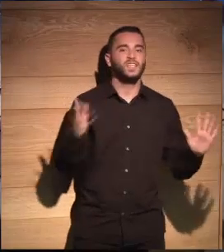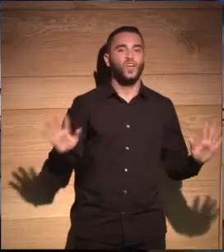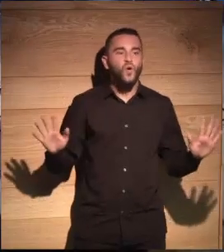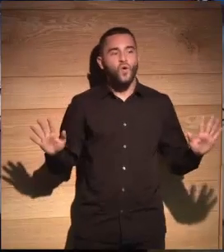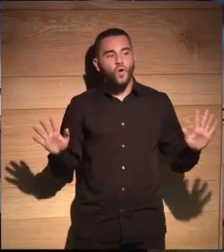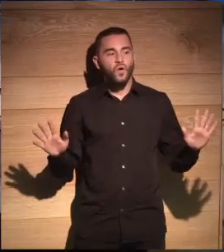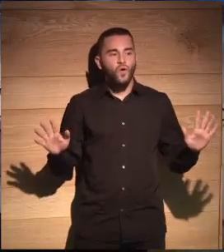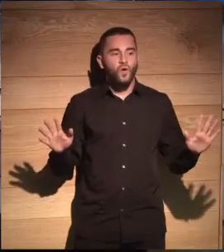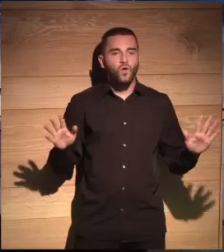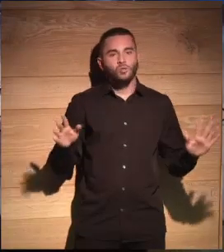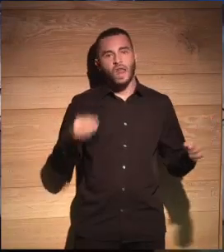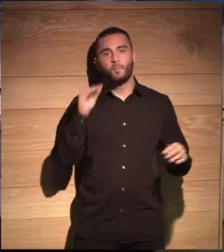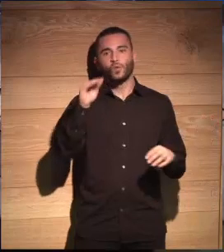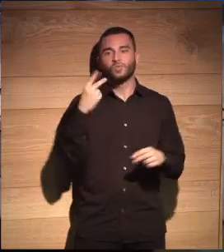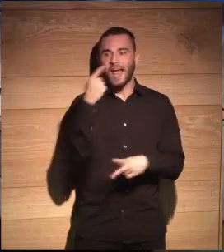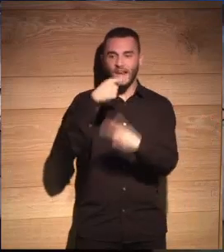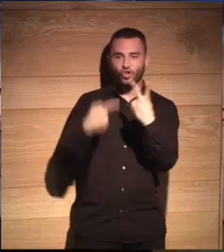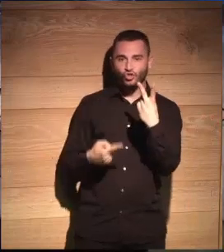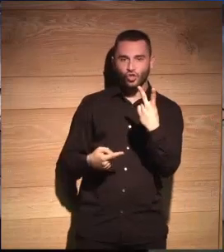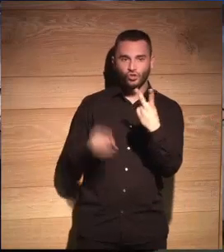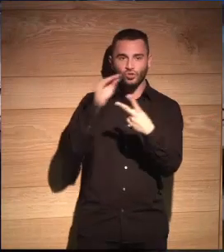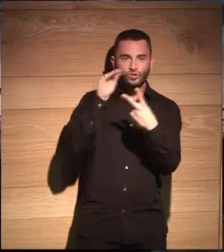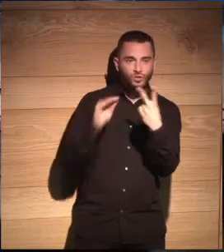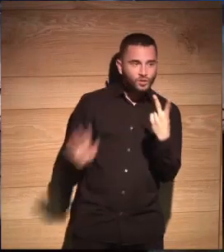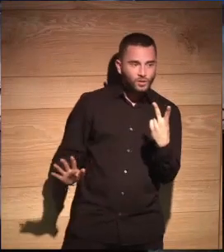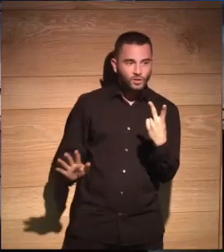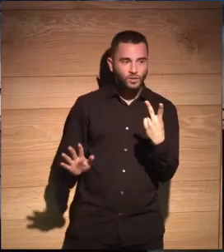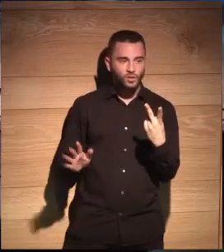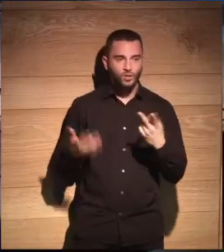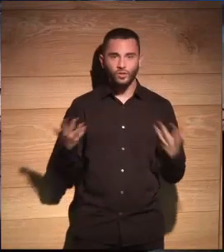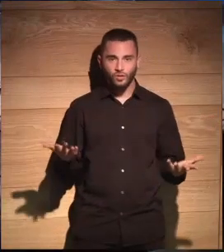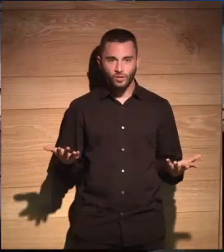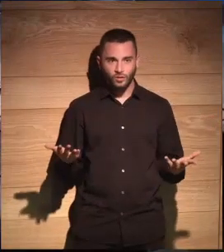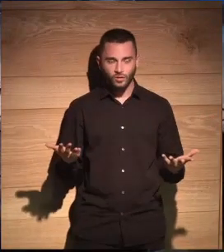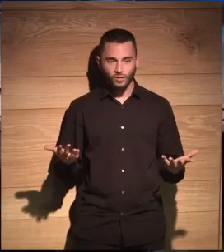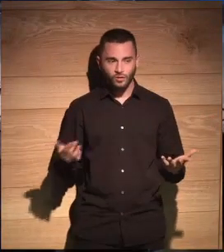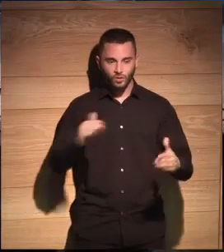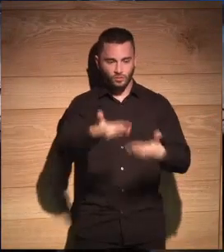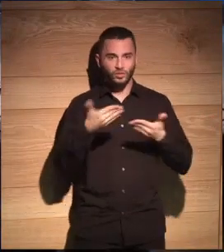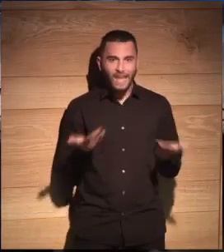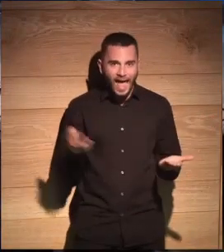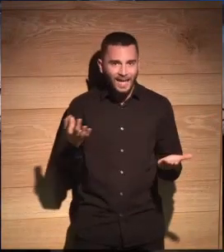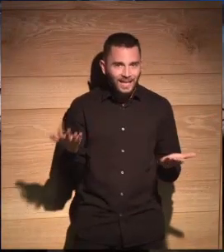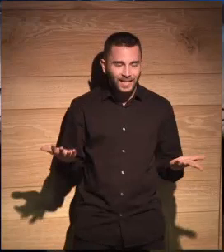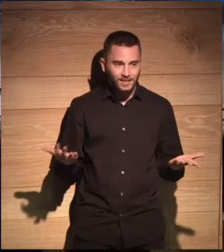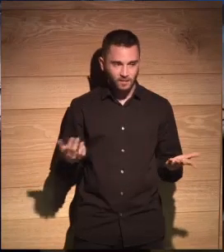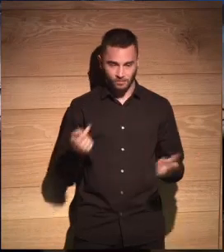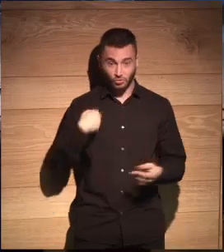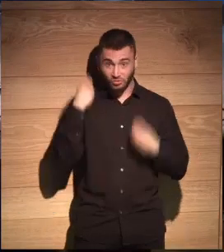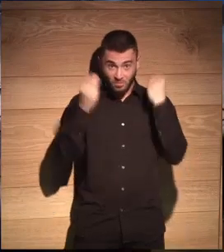la pregunta es como a los dos, ¿no? O sea, ¿os llega y...? Nos llega y lo primero... Yo lo primero que pensé es que